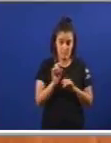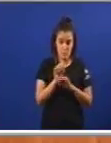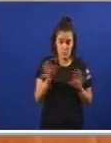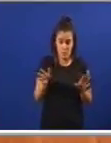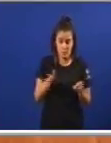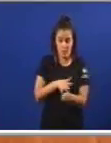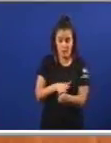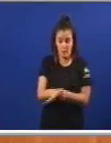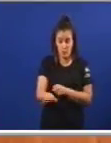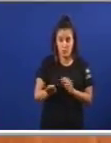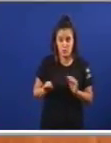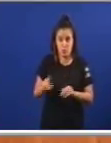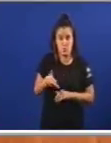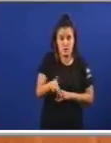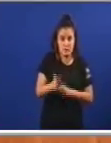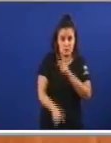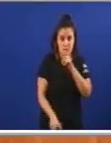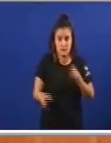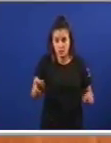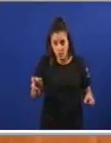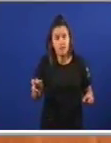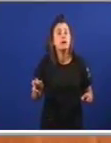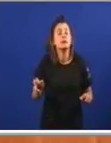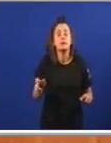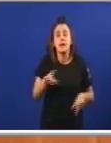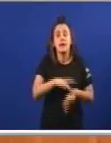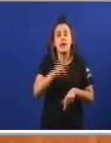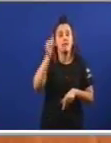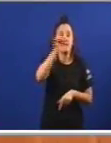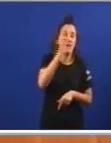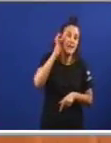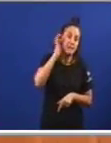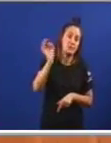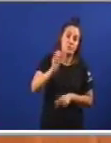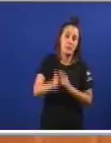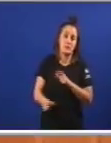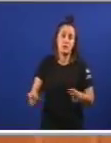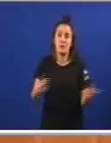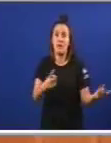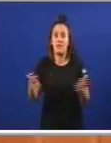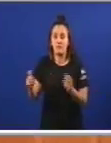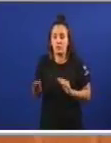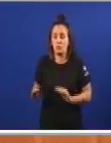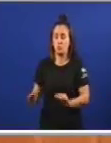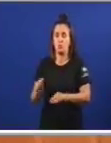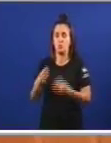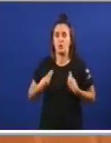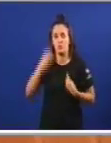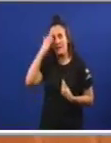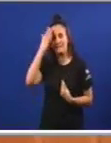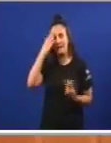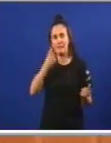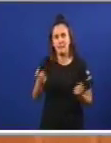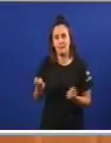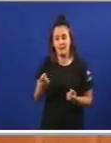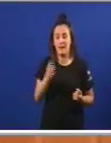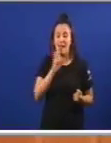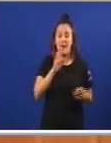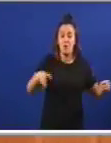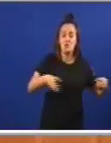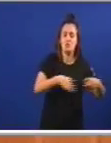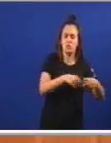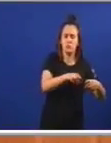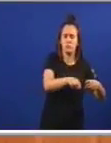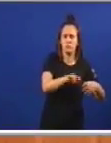nos dereitos das persoas enfermas ou das persoas que precisan atención á saúde mental. Este grupo pregúntase,